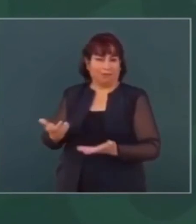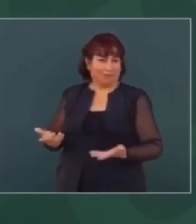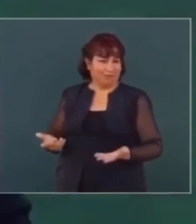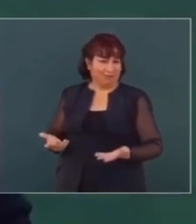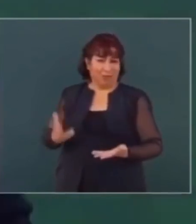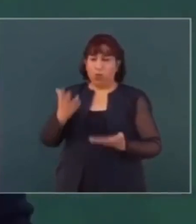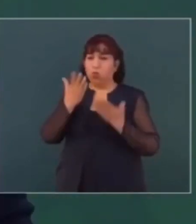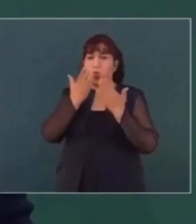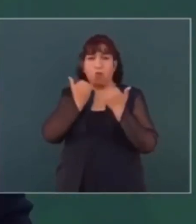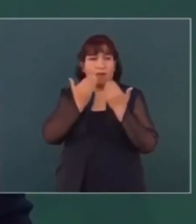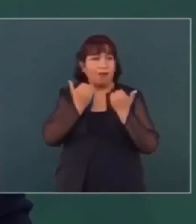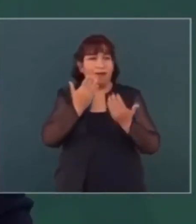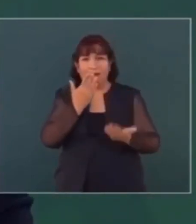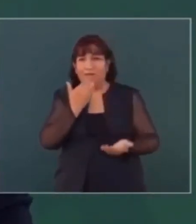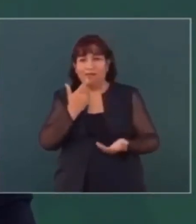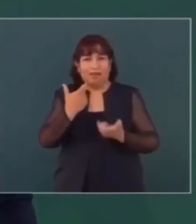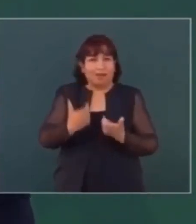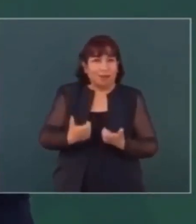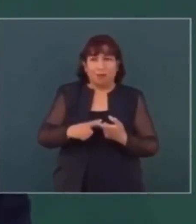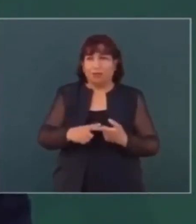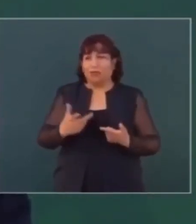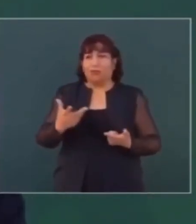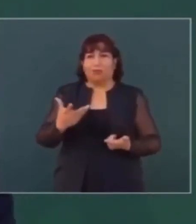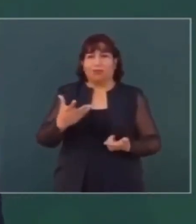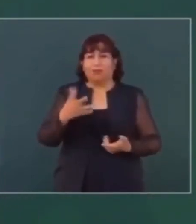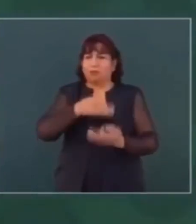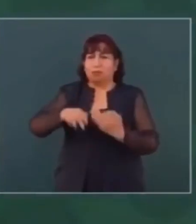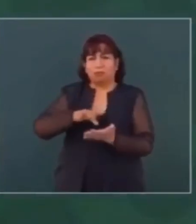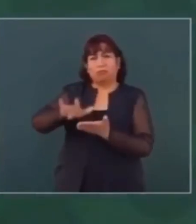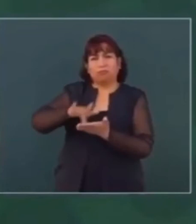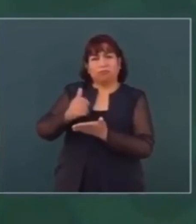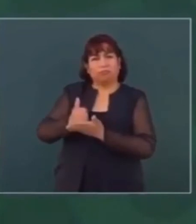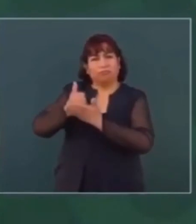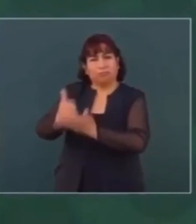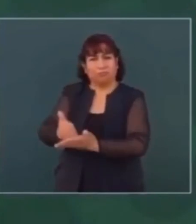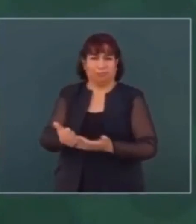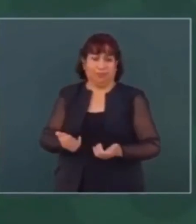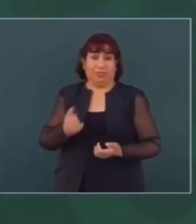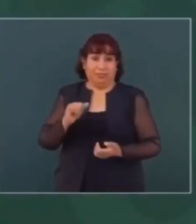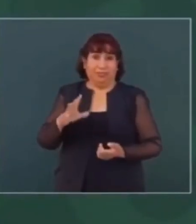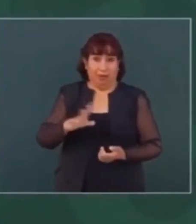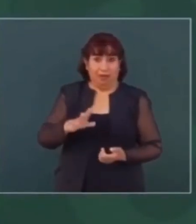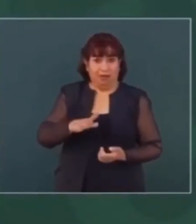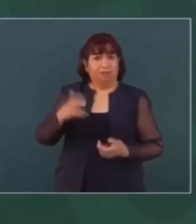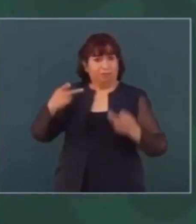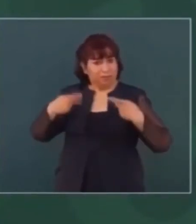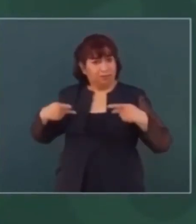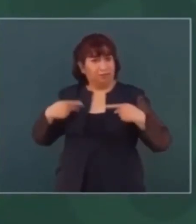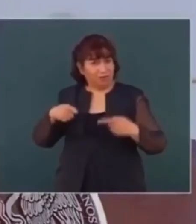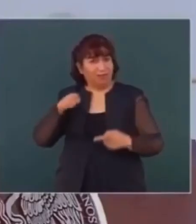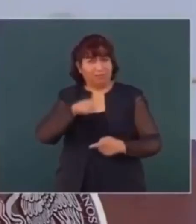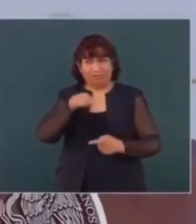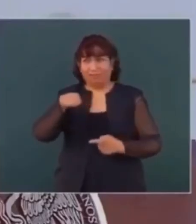que no había recursos y todos ayudaban. Y sí había gente